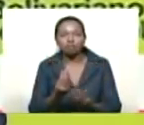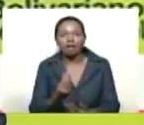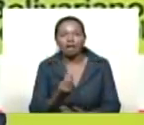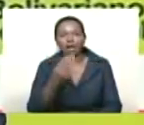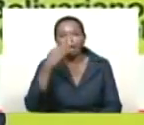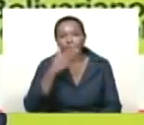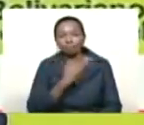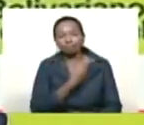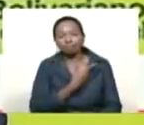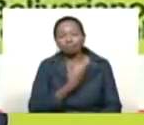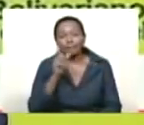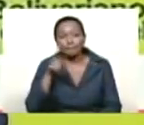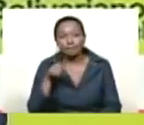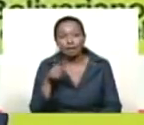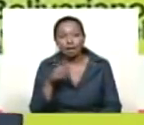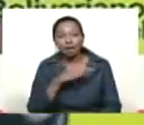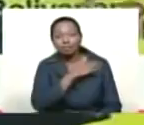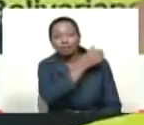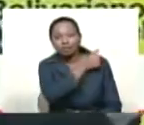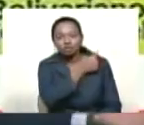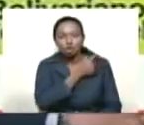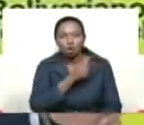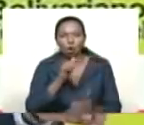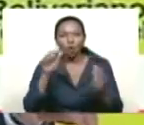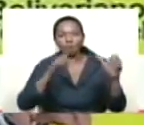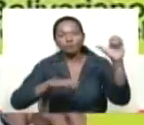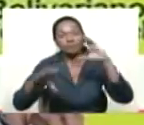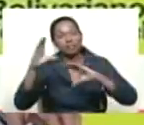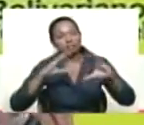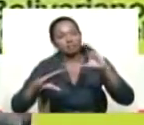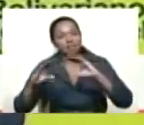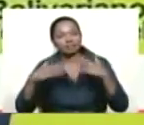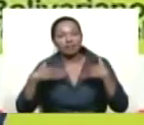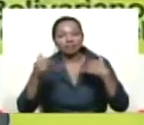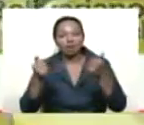de la Universidad de las Ciencias de la Salud, rector fundador.